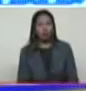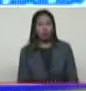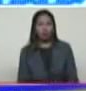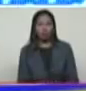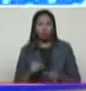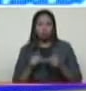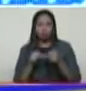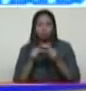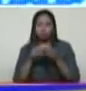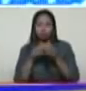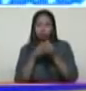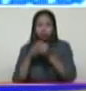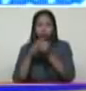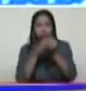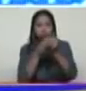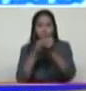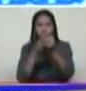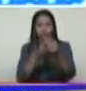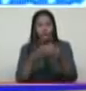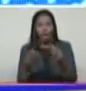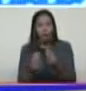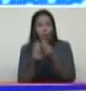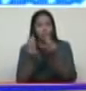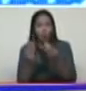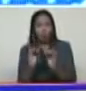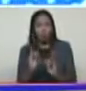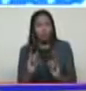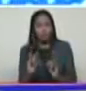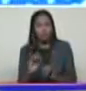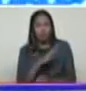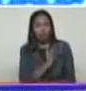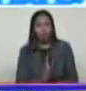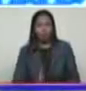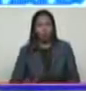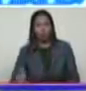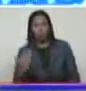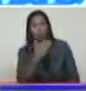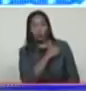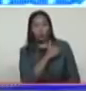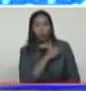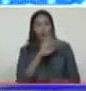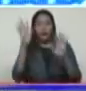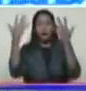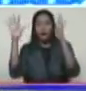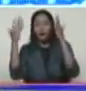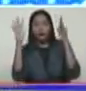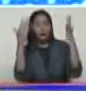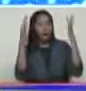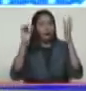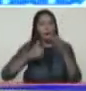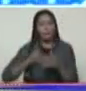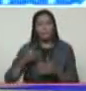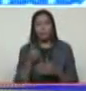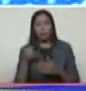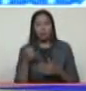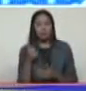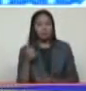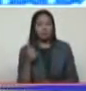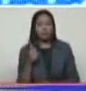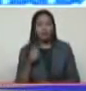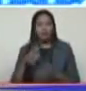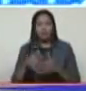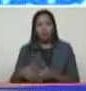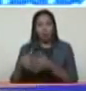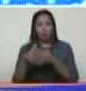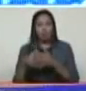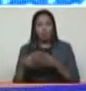seguidores del golpista autoproclamado, aplaudiendo a la policía gringa cuando se llevaba